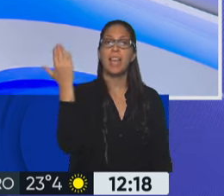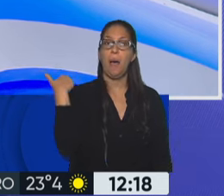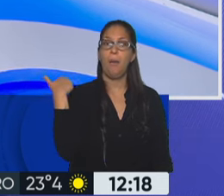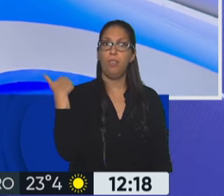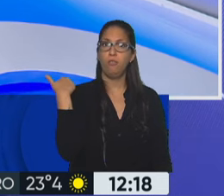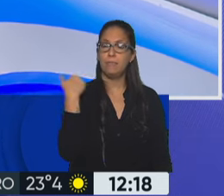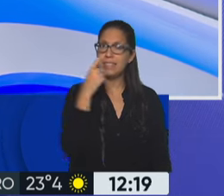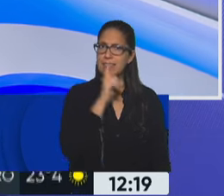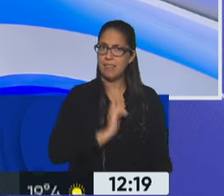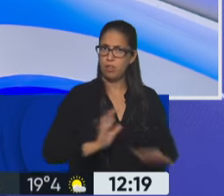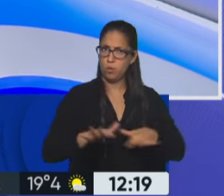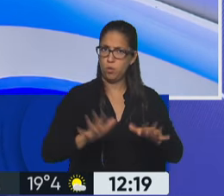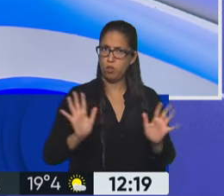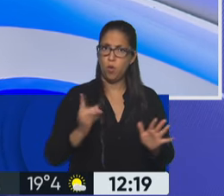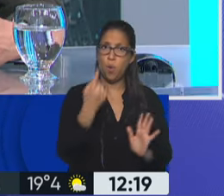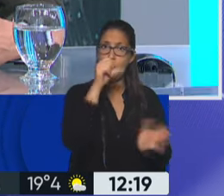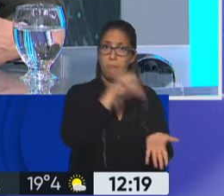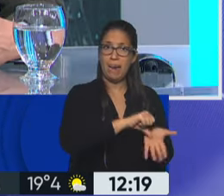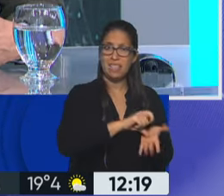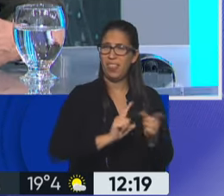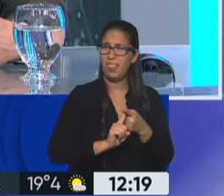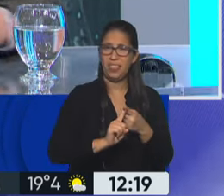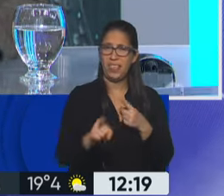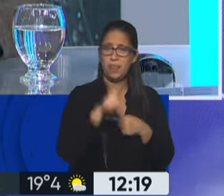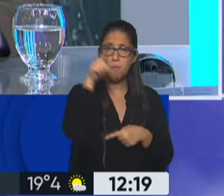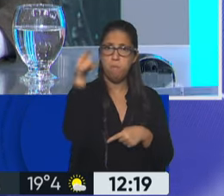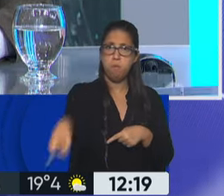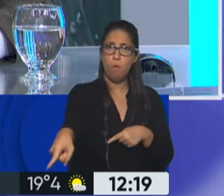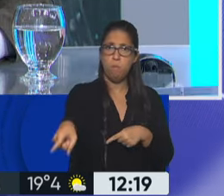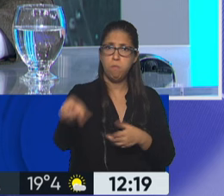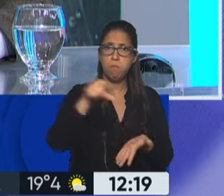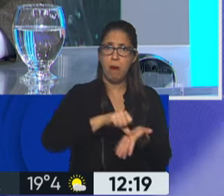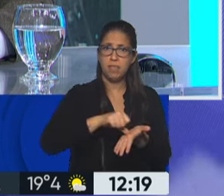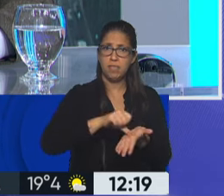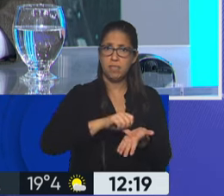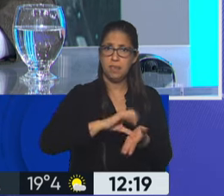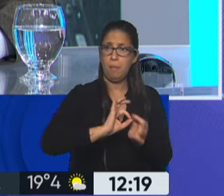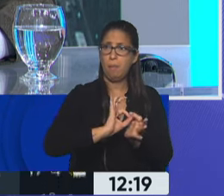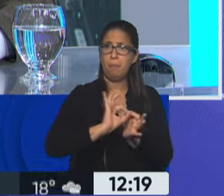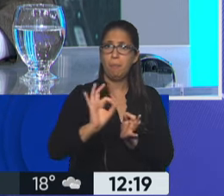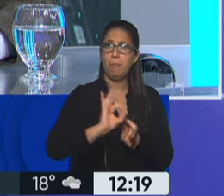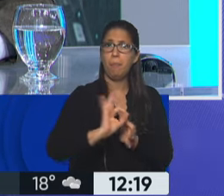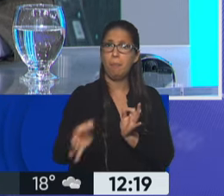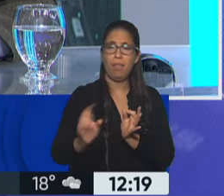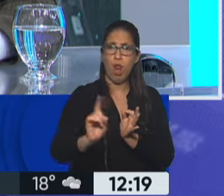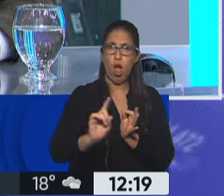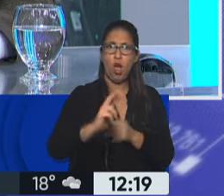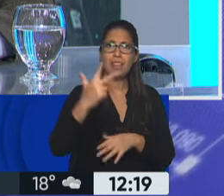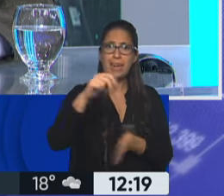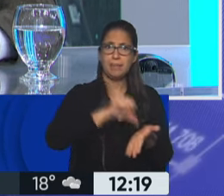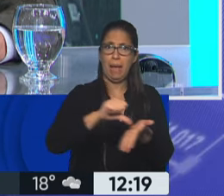serio que un país atacó directamente a otro y ni siquiera es vecino o sea tuvo que atravesar otros tres países para